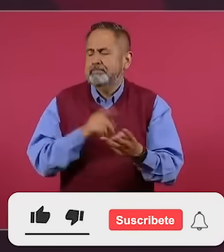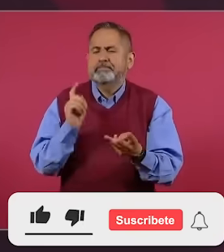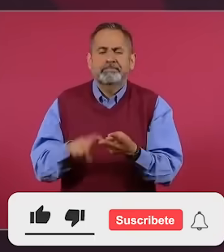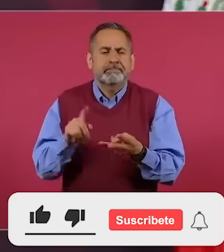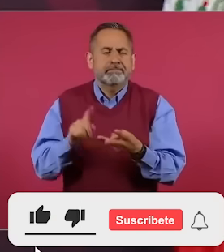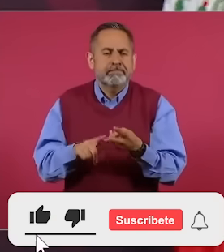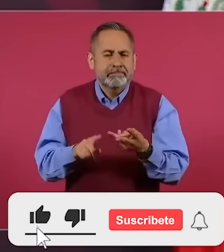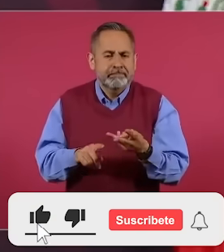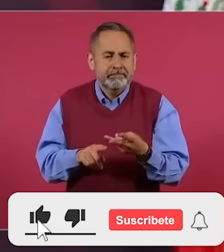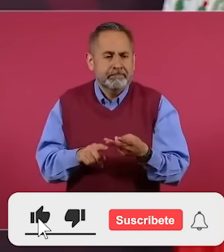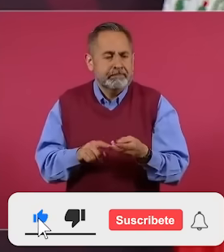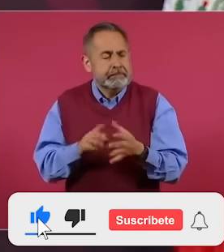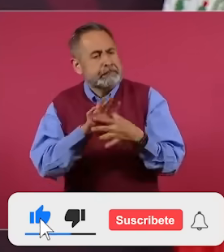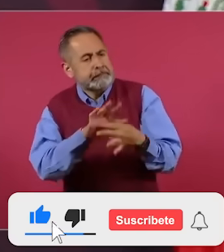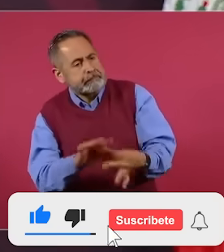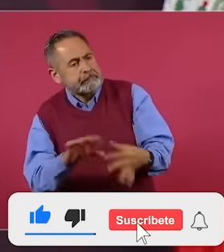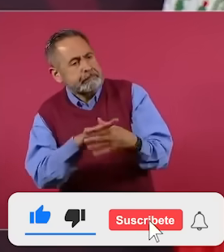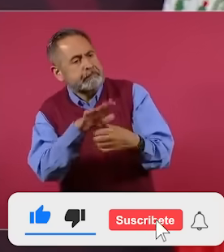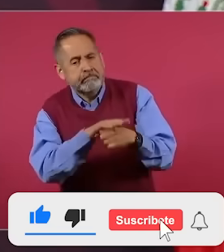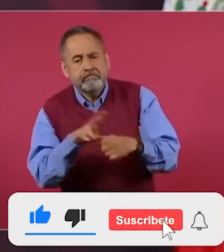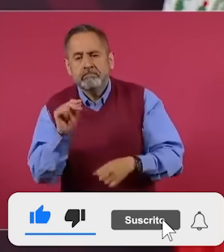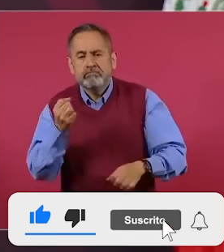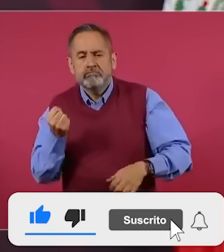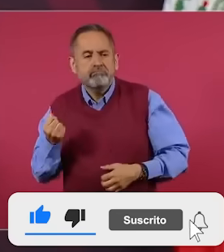convencer, no imponer,